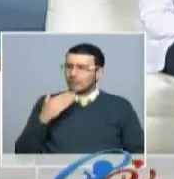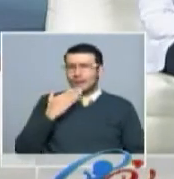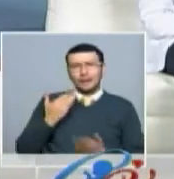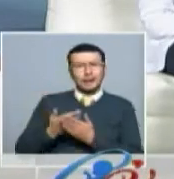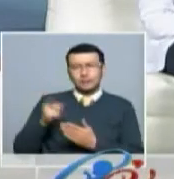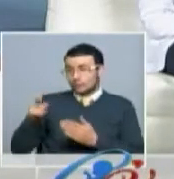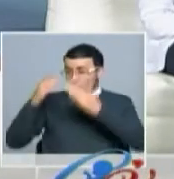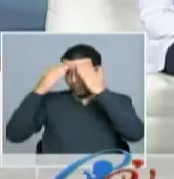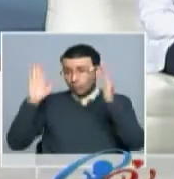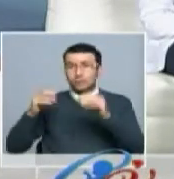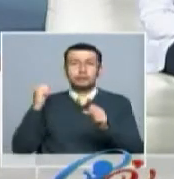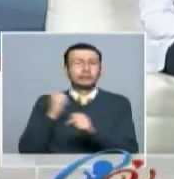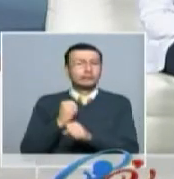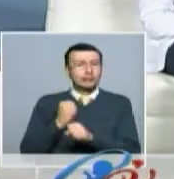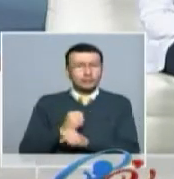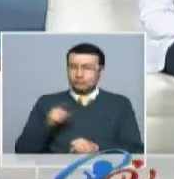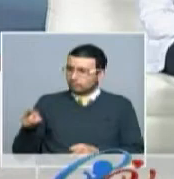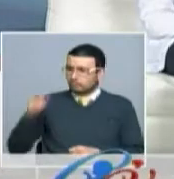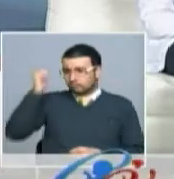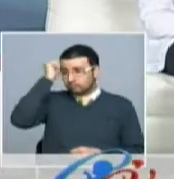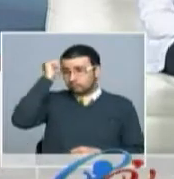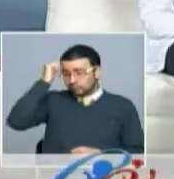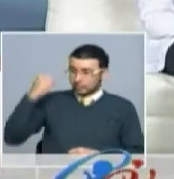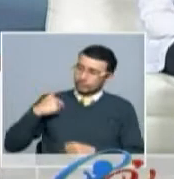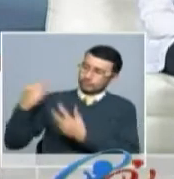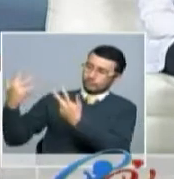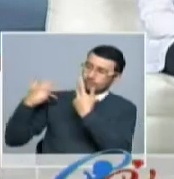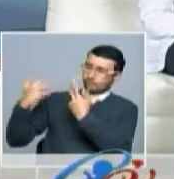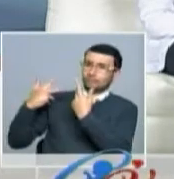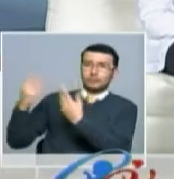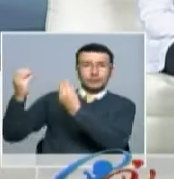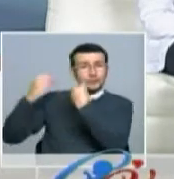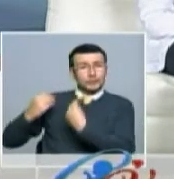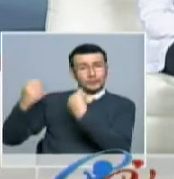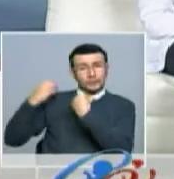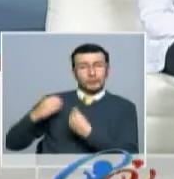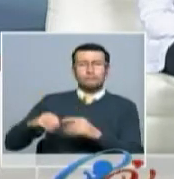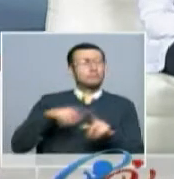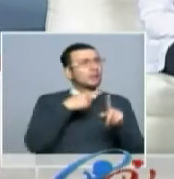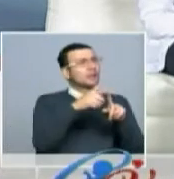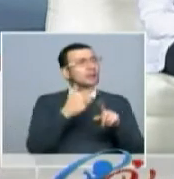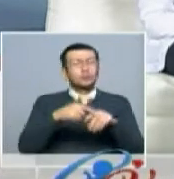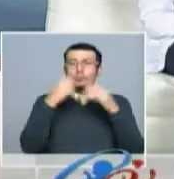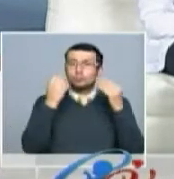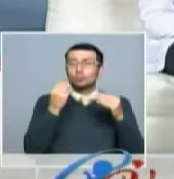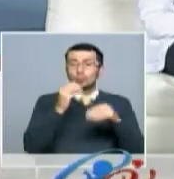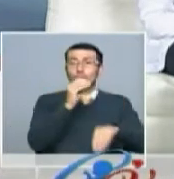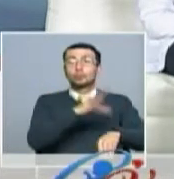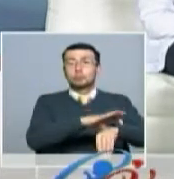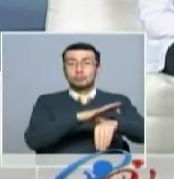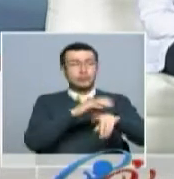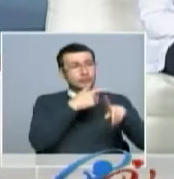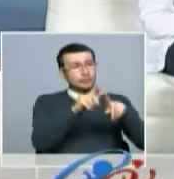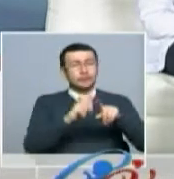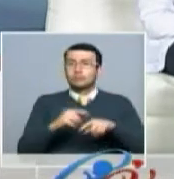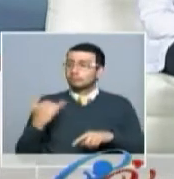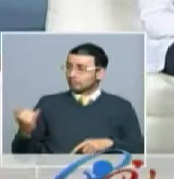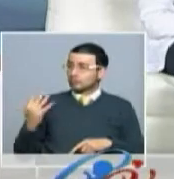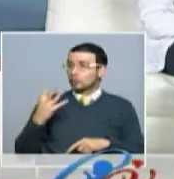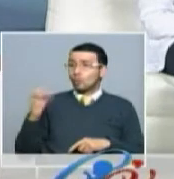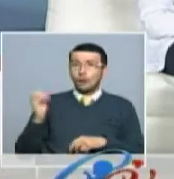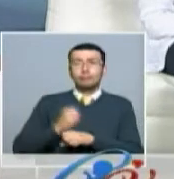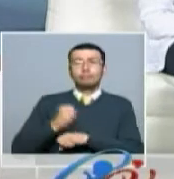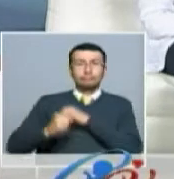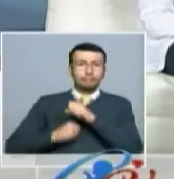labor docente que hizo en mi profesión médica y en muchos, muchos médicos en 40 años de